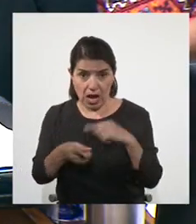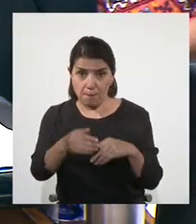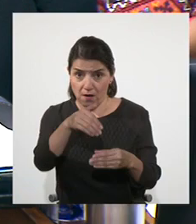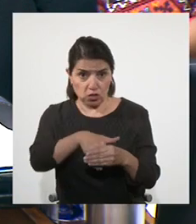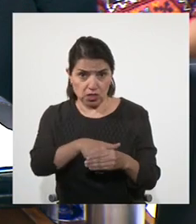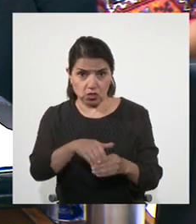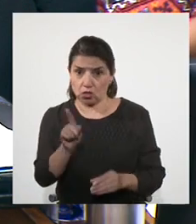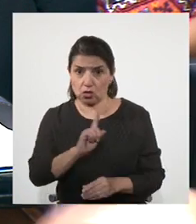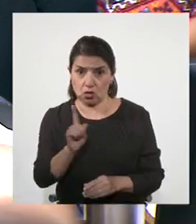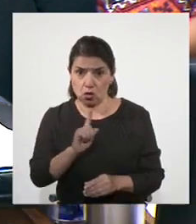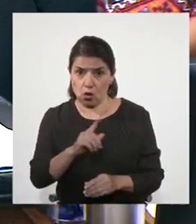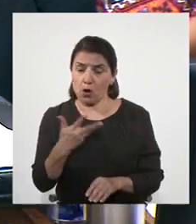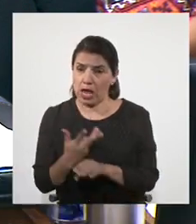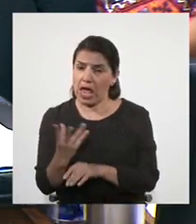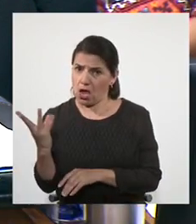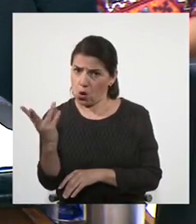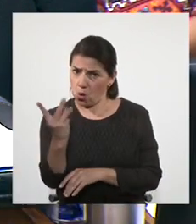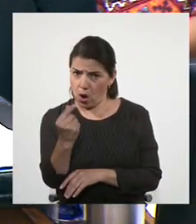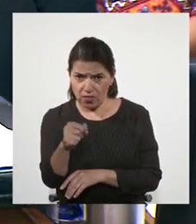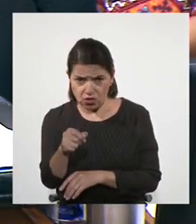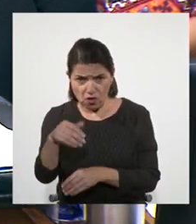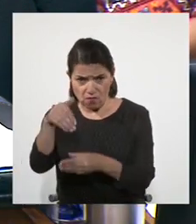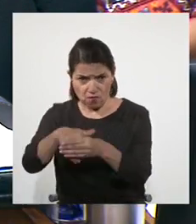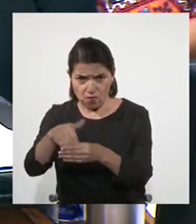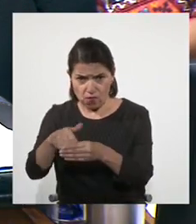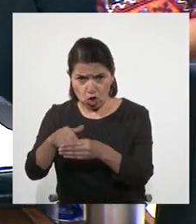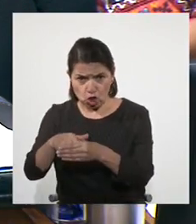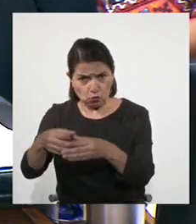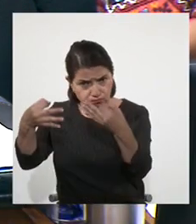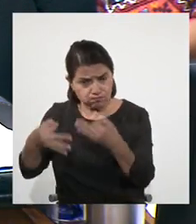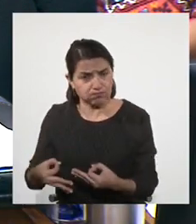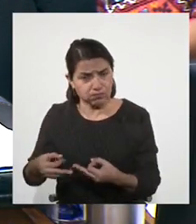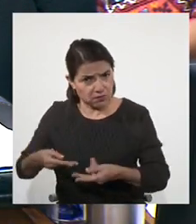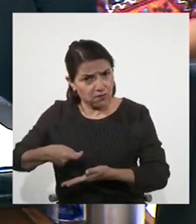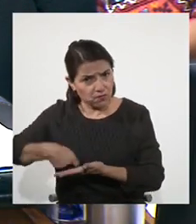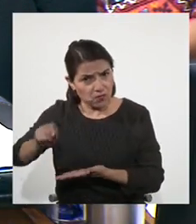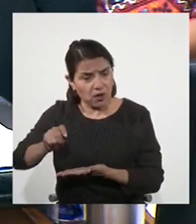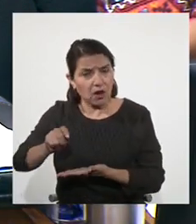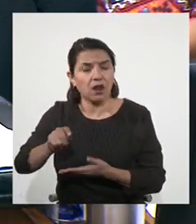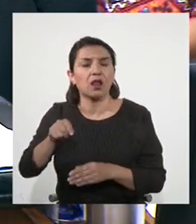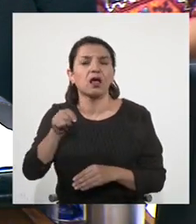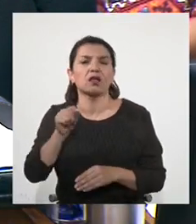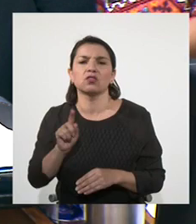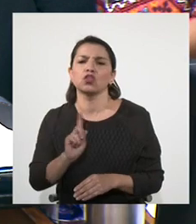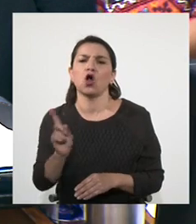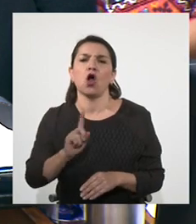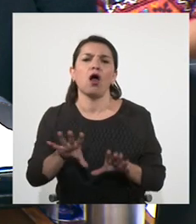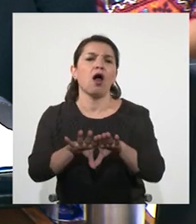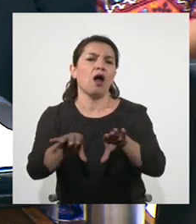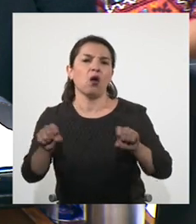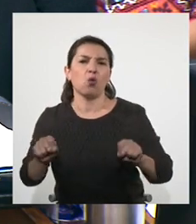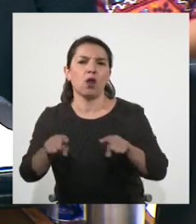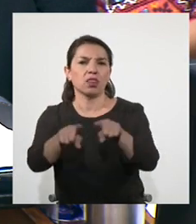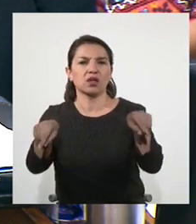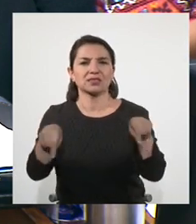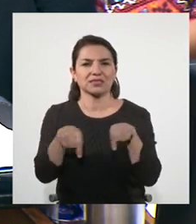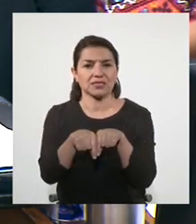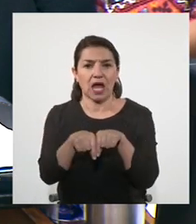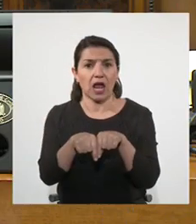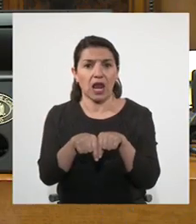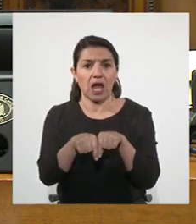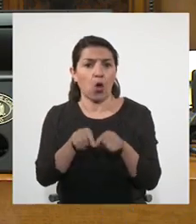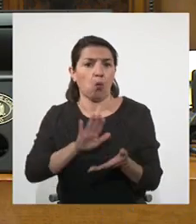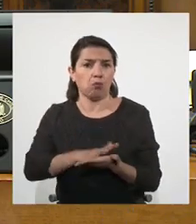quórum calificado. Y por tanto ese criterio que se respete y que no varíe de acuerdo a la composición de la sala o al estado de ánimo de los senadores.